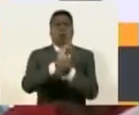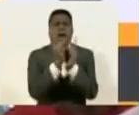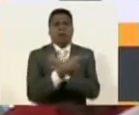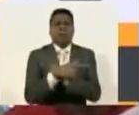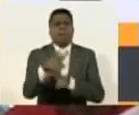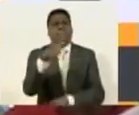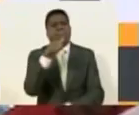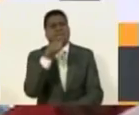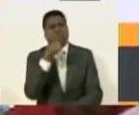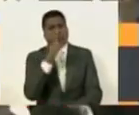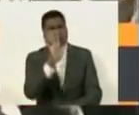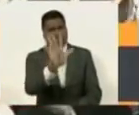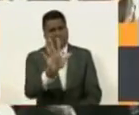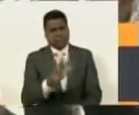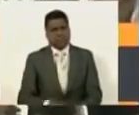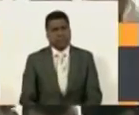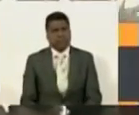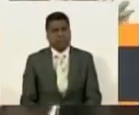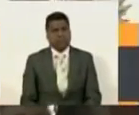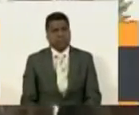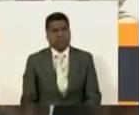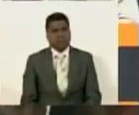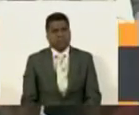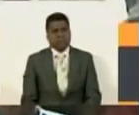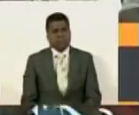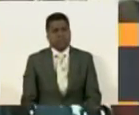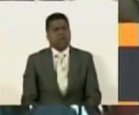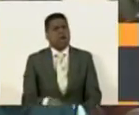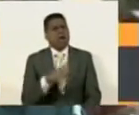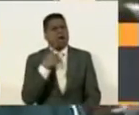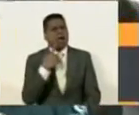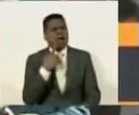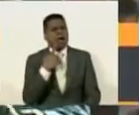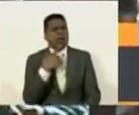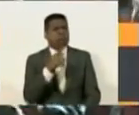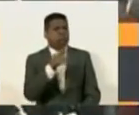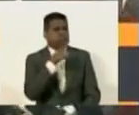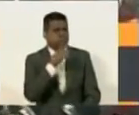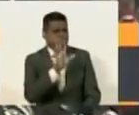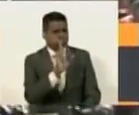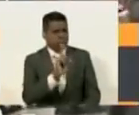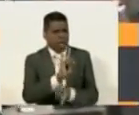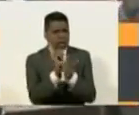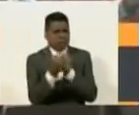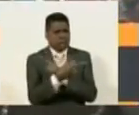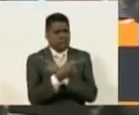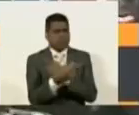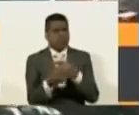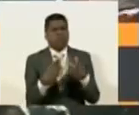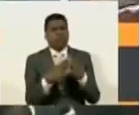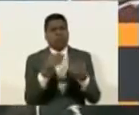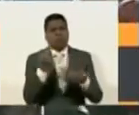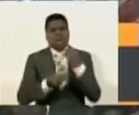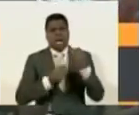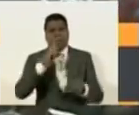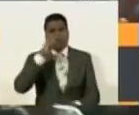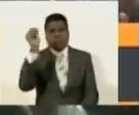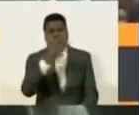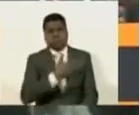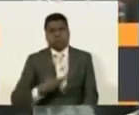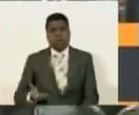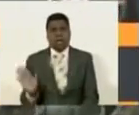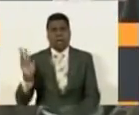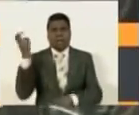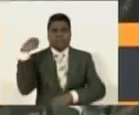una pregunta. Igual que no podrán porque es inobjetable la convocatoria que ha hecho el compañero Nicolás Maduro a una